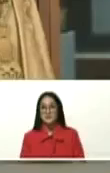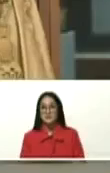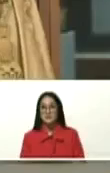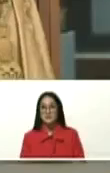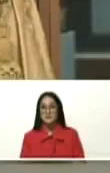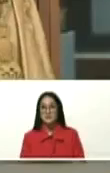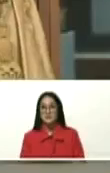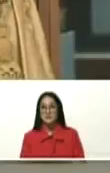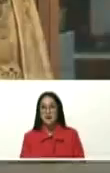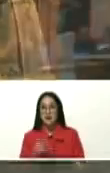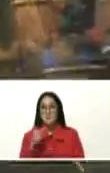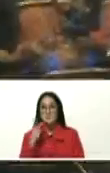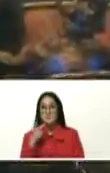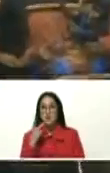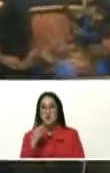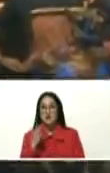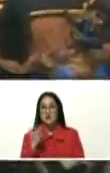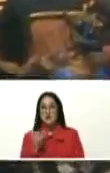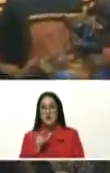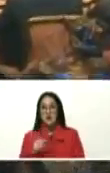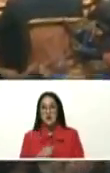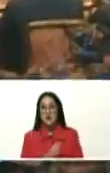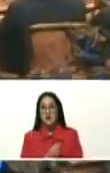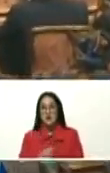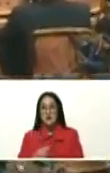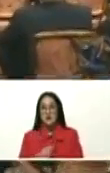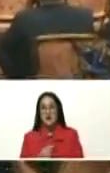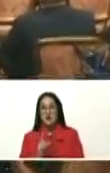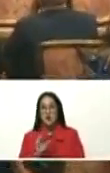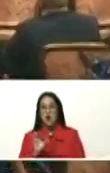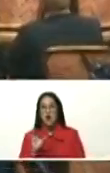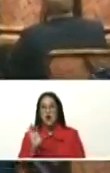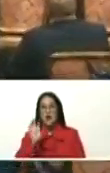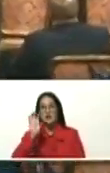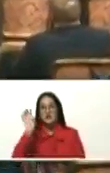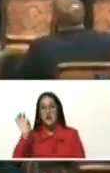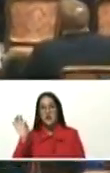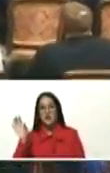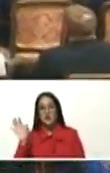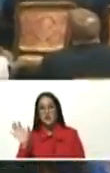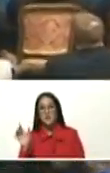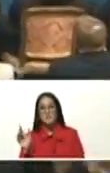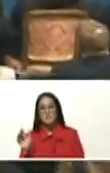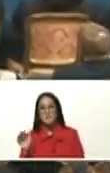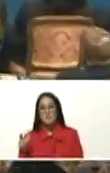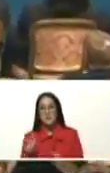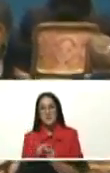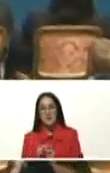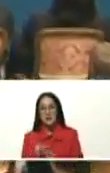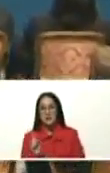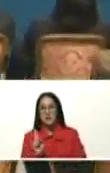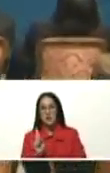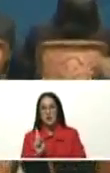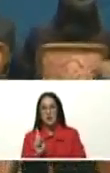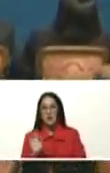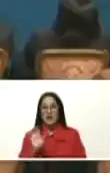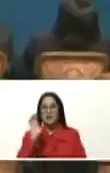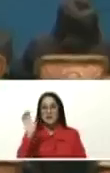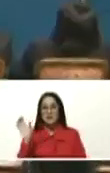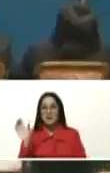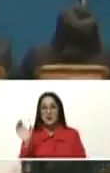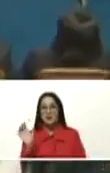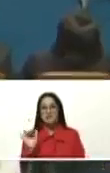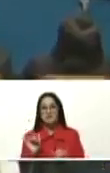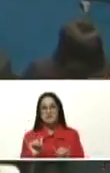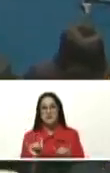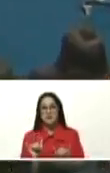yo tengo una política en Guinea-Bissau. No hay estados pequeños, hay estados. Todos los estados son